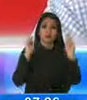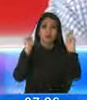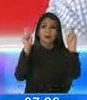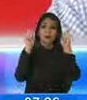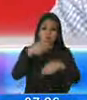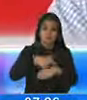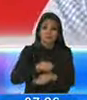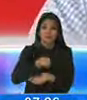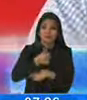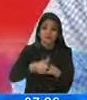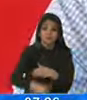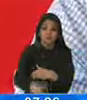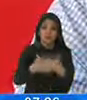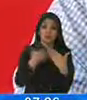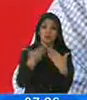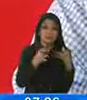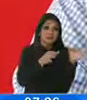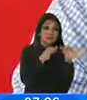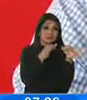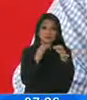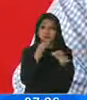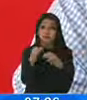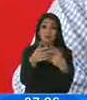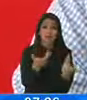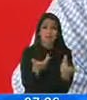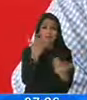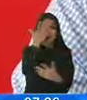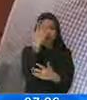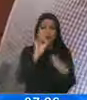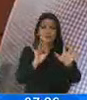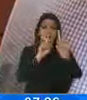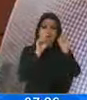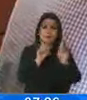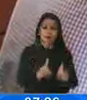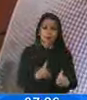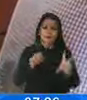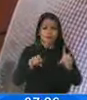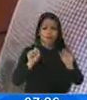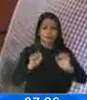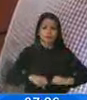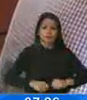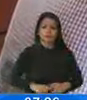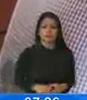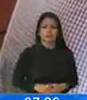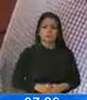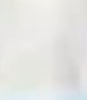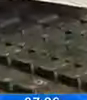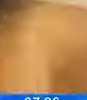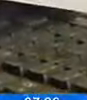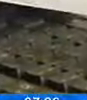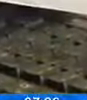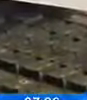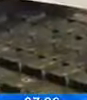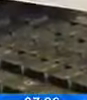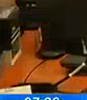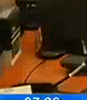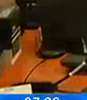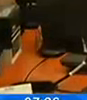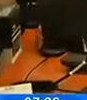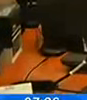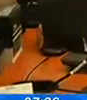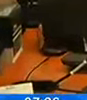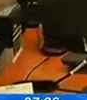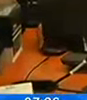corto y obviamente no es tan fácil explicar cuál es el alcance de 7 preguntas. Informó Jorge Escobar. Llegó momento de hacer una